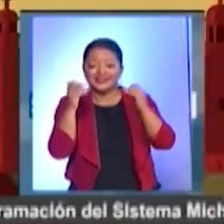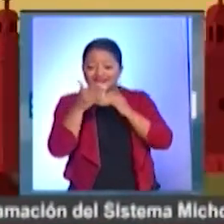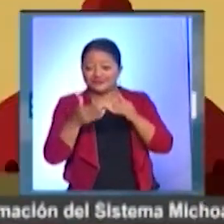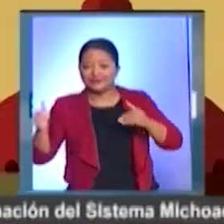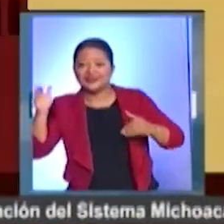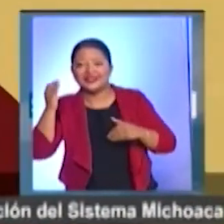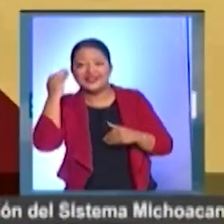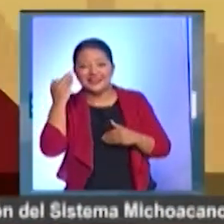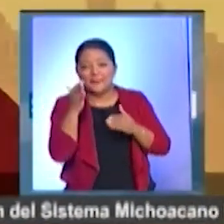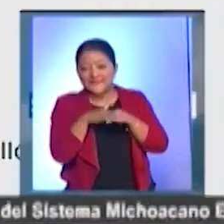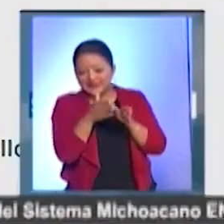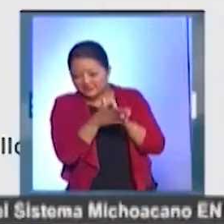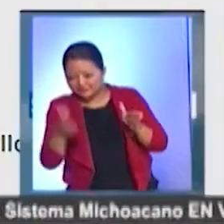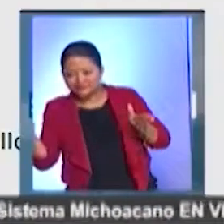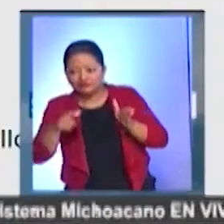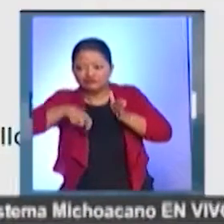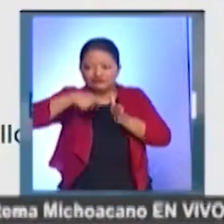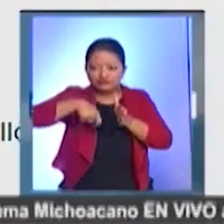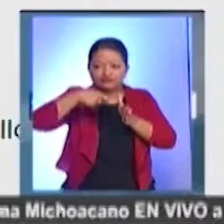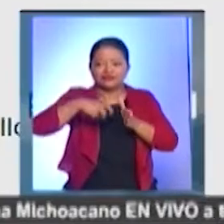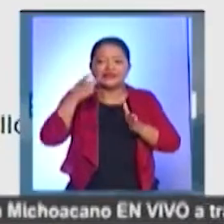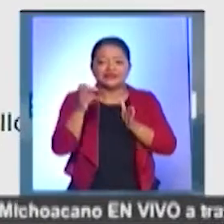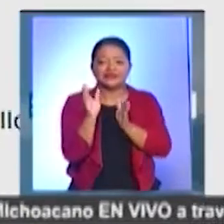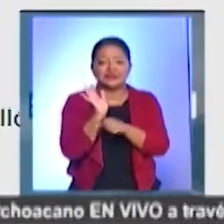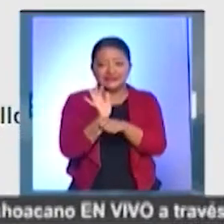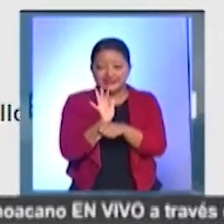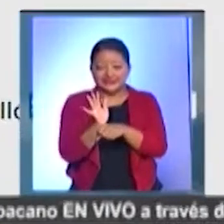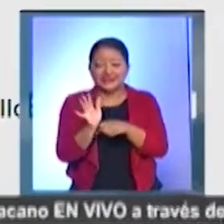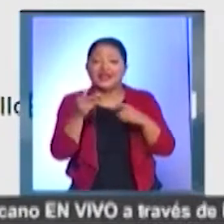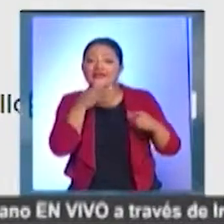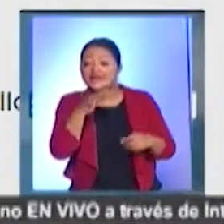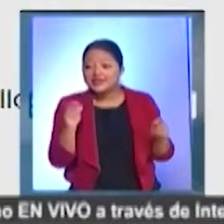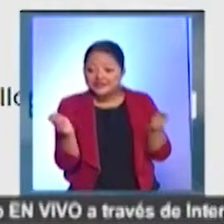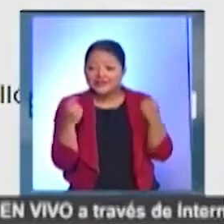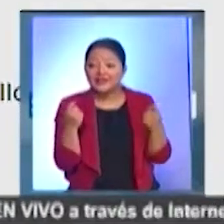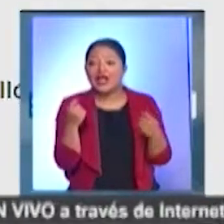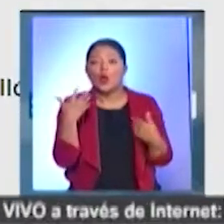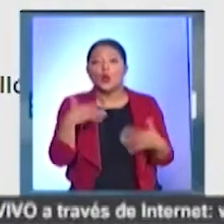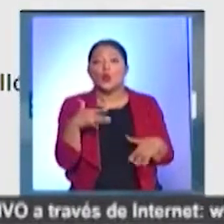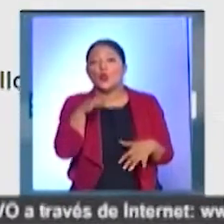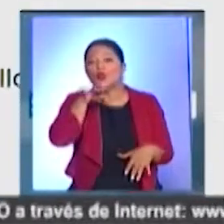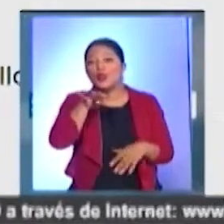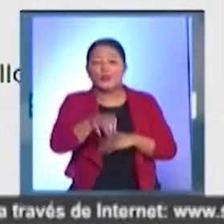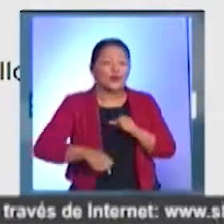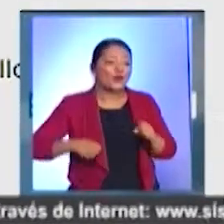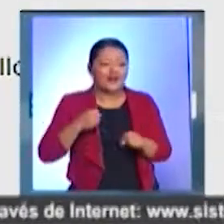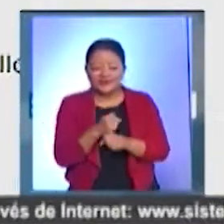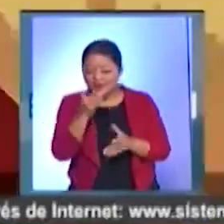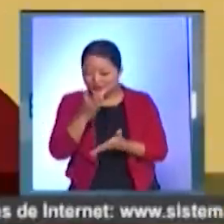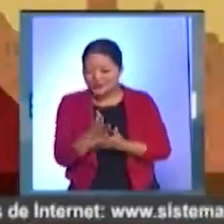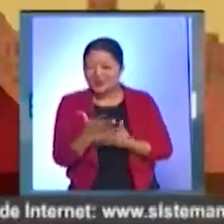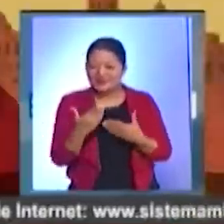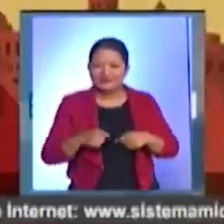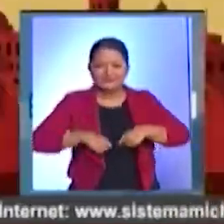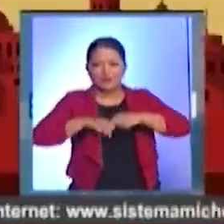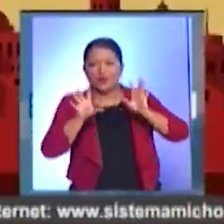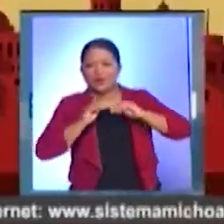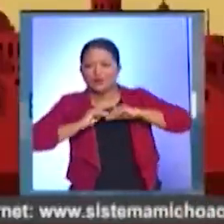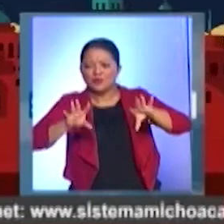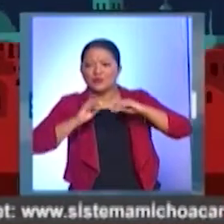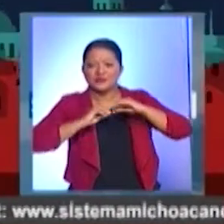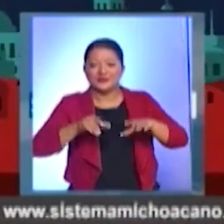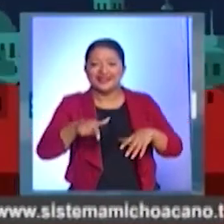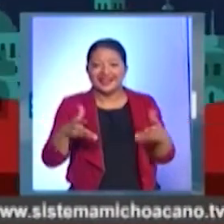largometraje mexicano es así que el festival cumplirá 19 años de ser una plataforma única para la promoción de los realizadores de